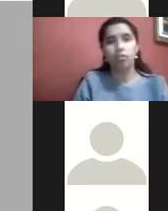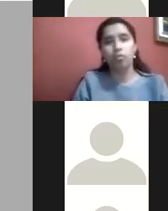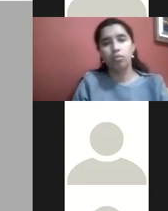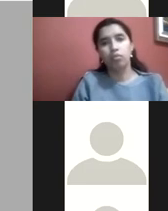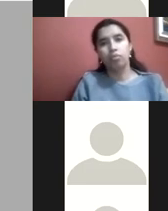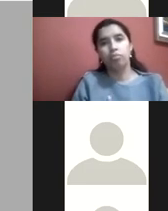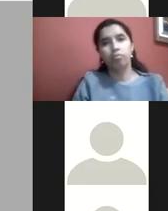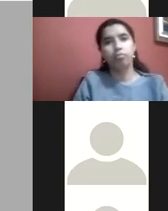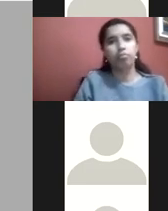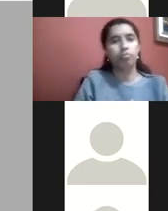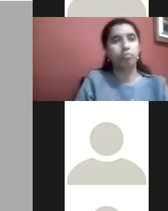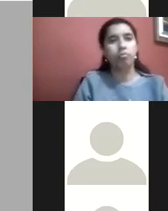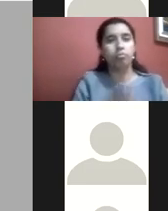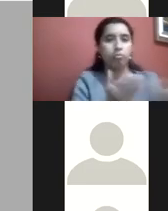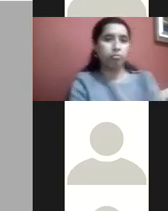Y se obtiene